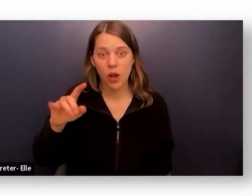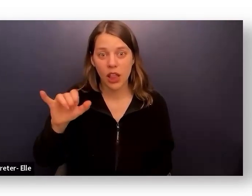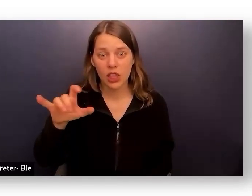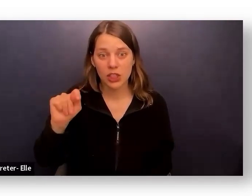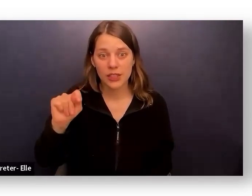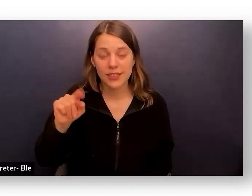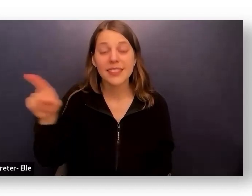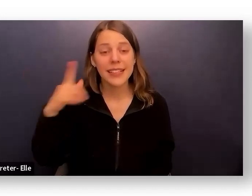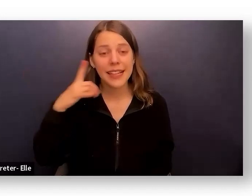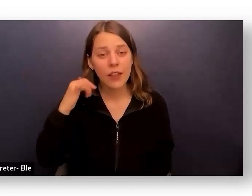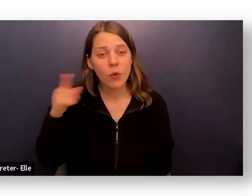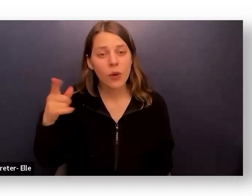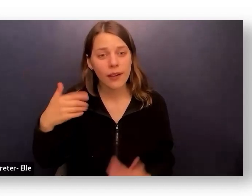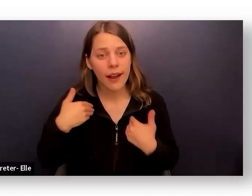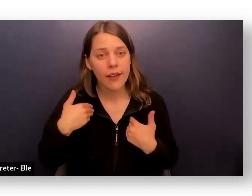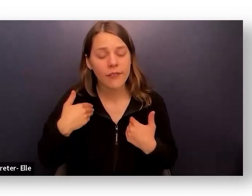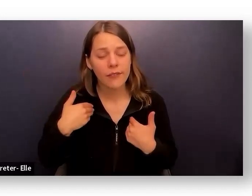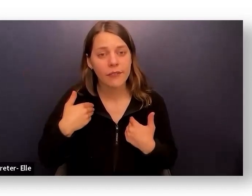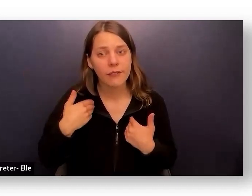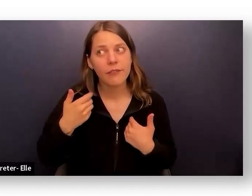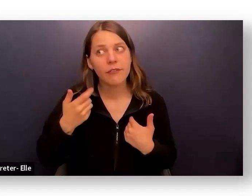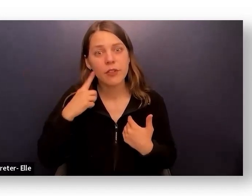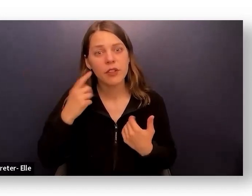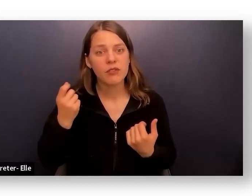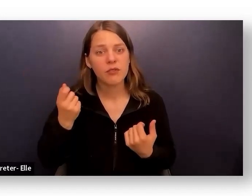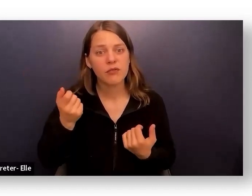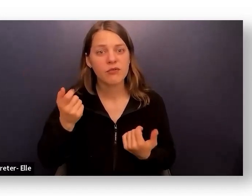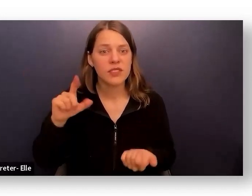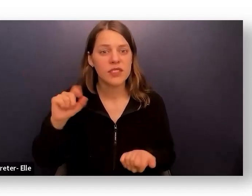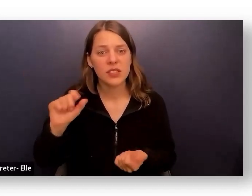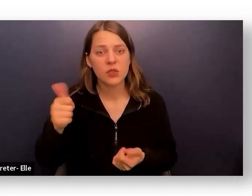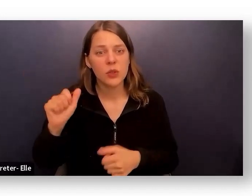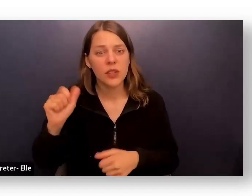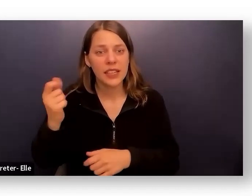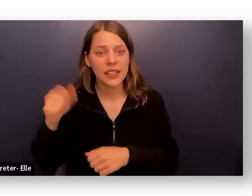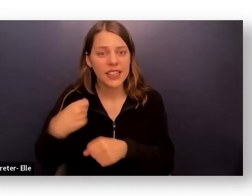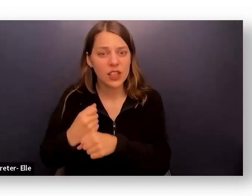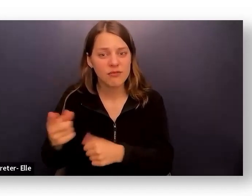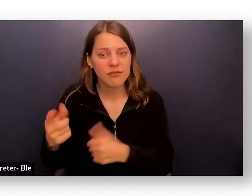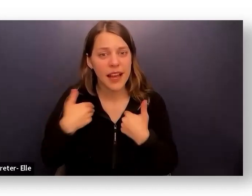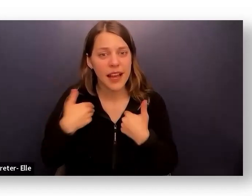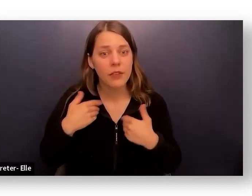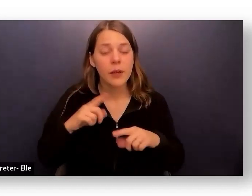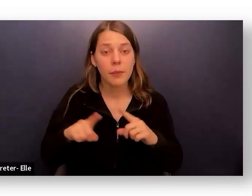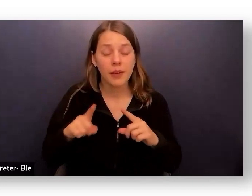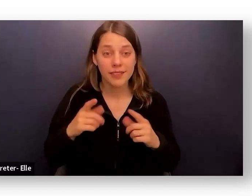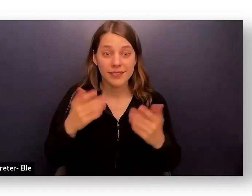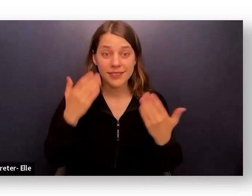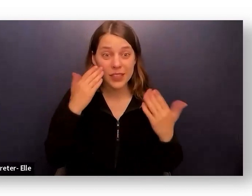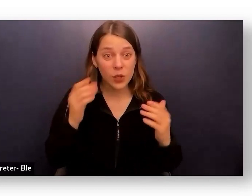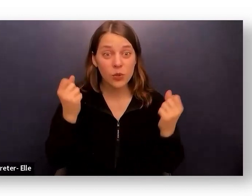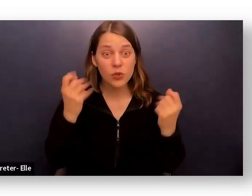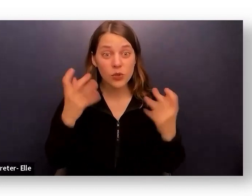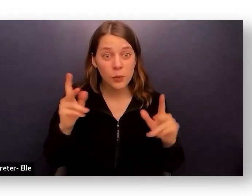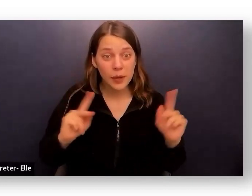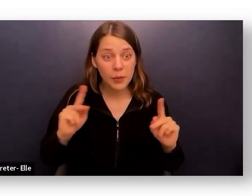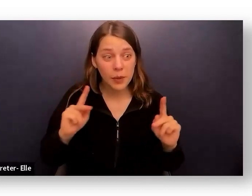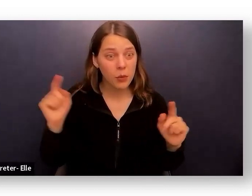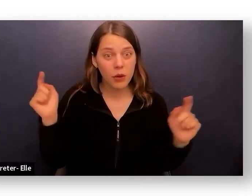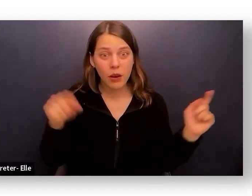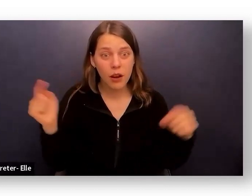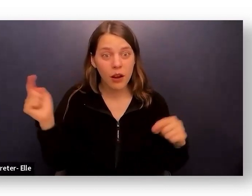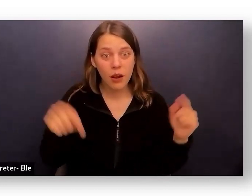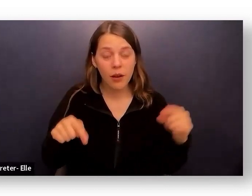tenían meteorólogos. Yo sabía, no sabía que tantos suministros